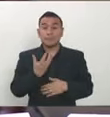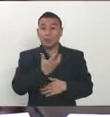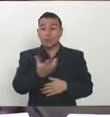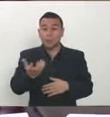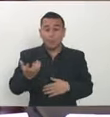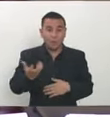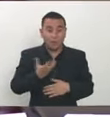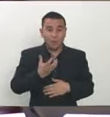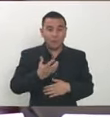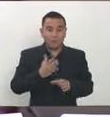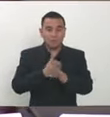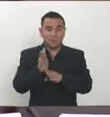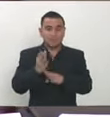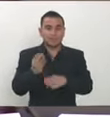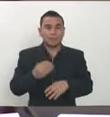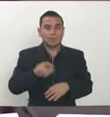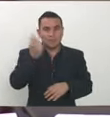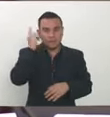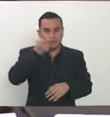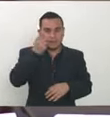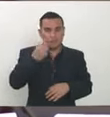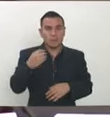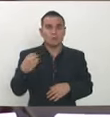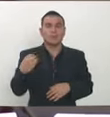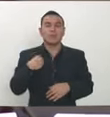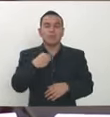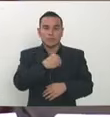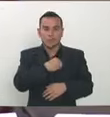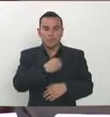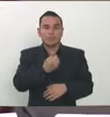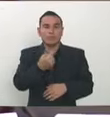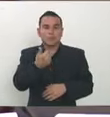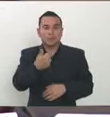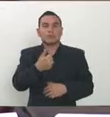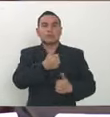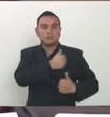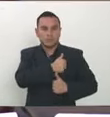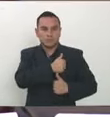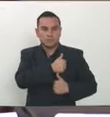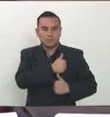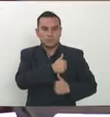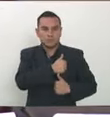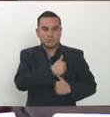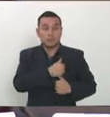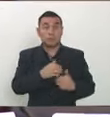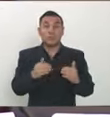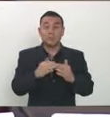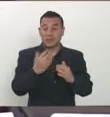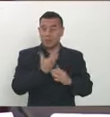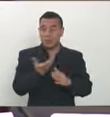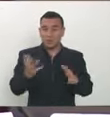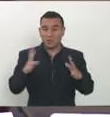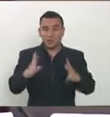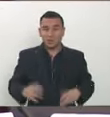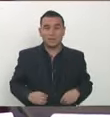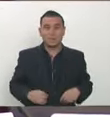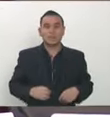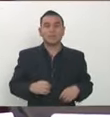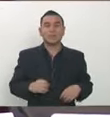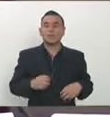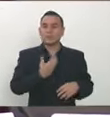magisterio, a los trabajadores de la salud, a los policías, a los soldados, a los empleados del gobierno, a los empleados del sector privado,